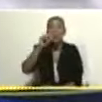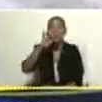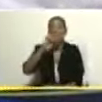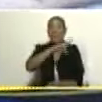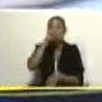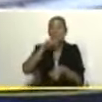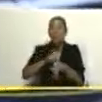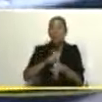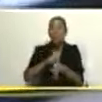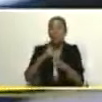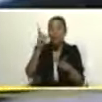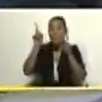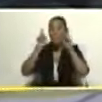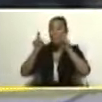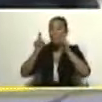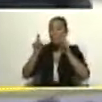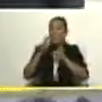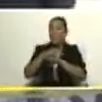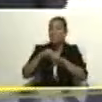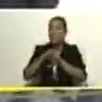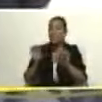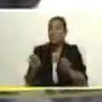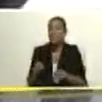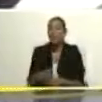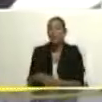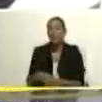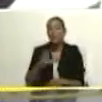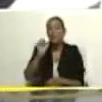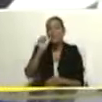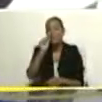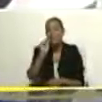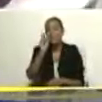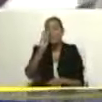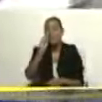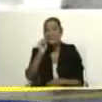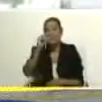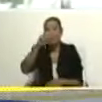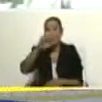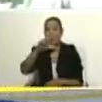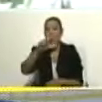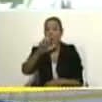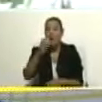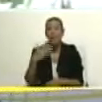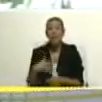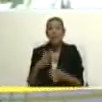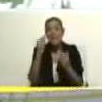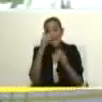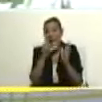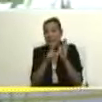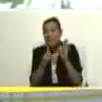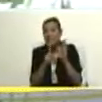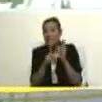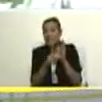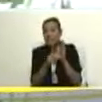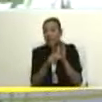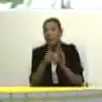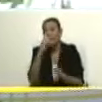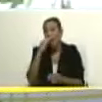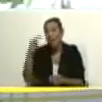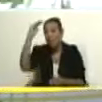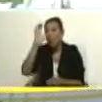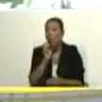Nacional Experimental del Magisterio Samuel Robinson y el Liceo de Adultos Ocumare del